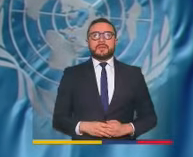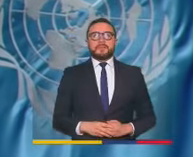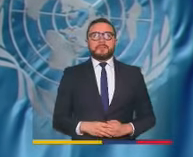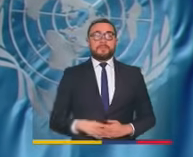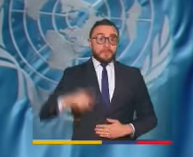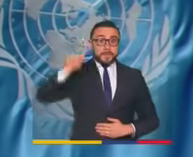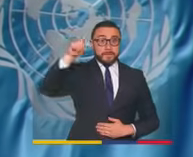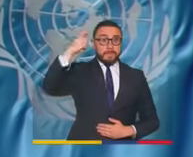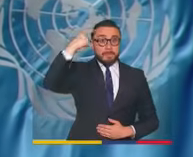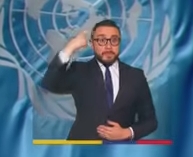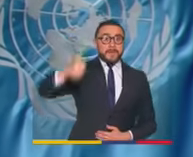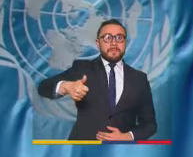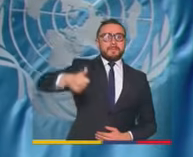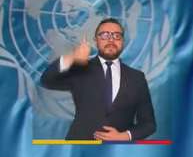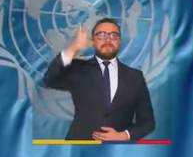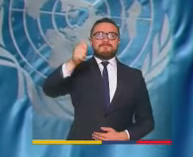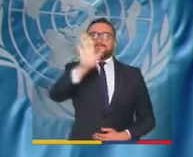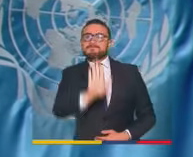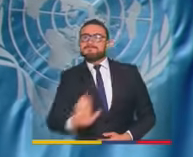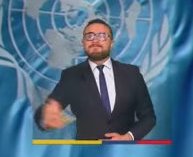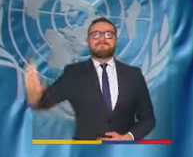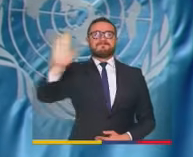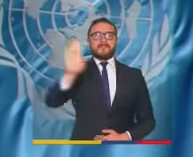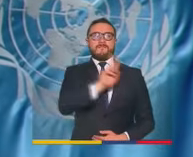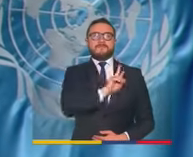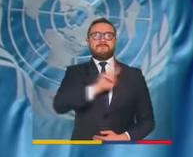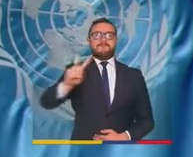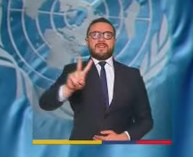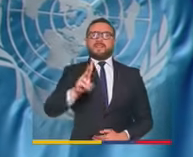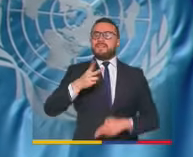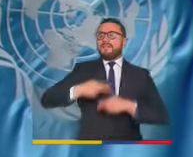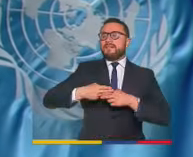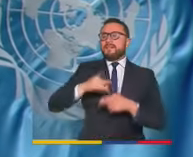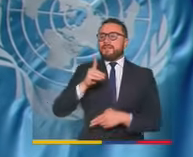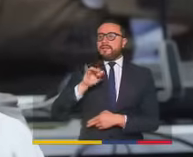Gobernadora del Departamento del Valle del Cauca, Dilian Francisca Toro.